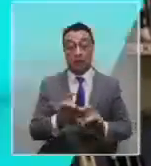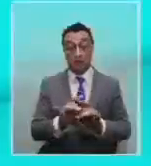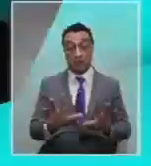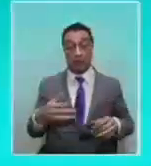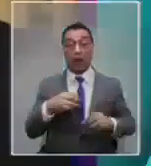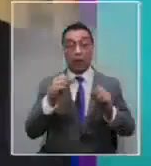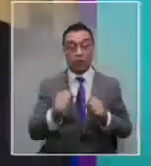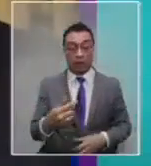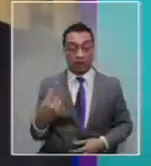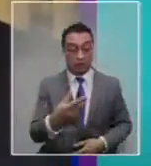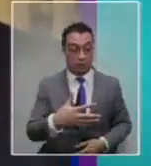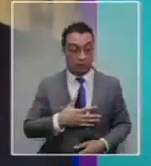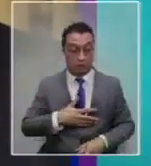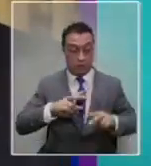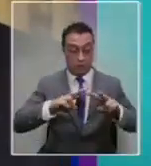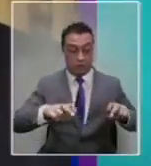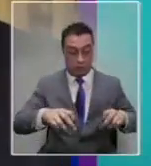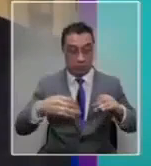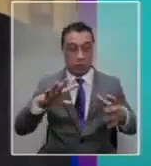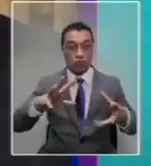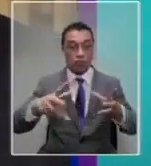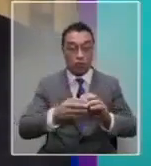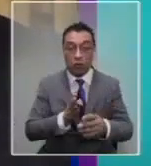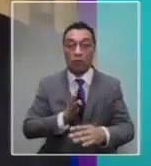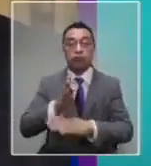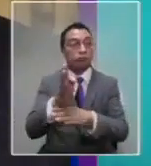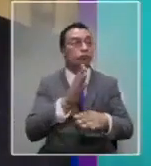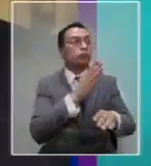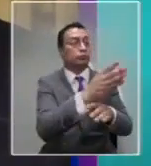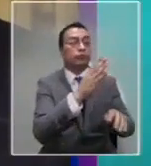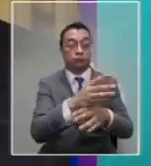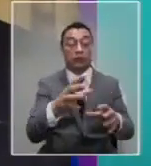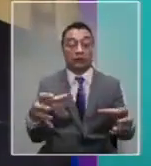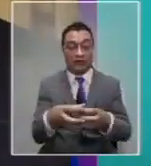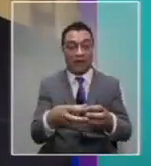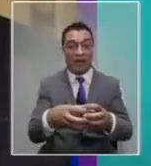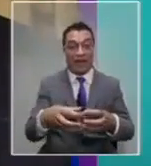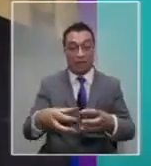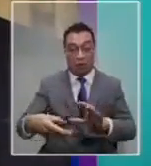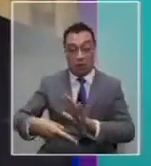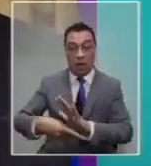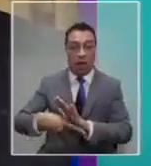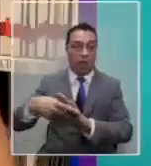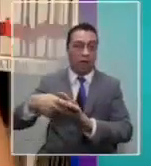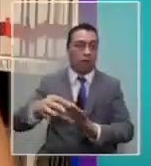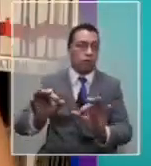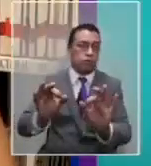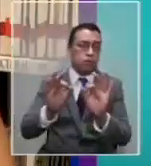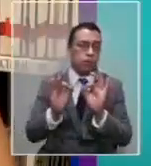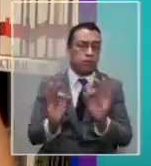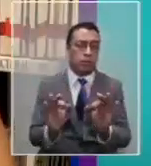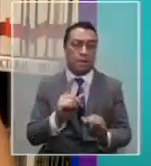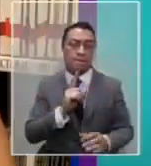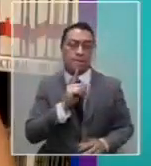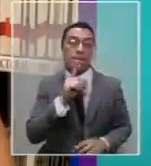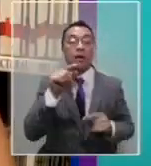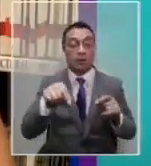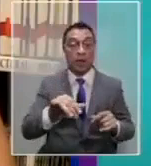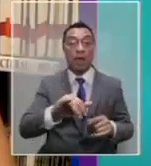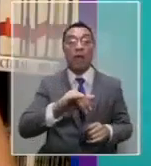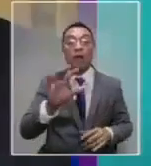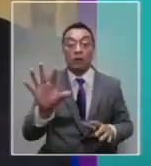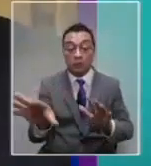particular uno puede decir que nuestros investigadores están saliendo al mundo trabajando con equipos de primer nivel y eso más temprano que tarde